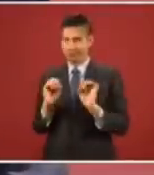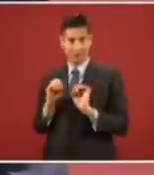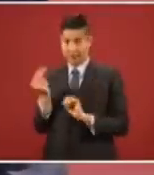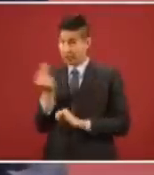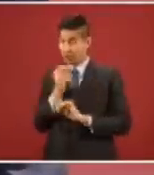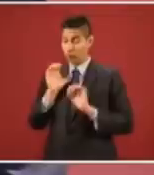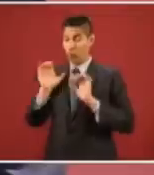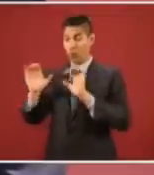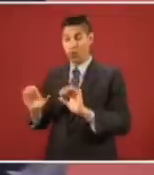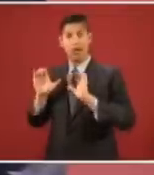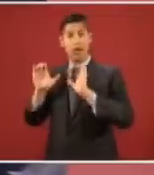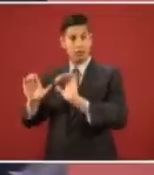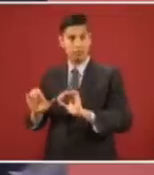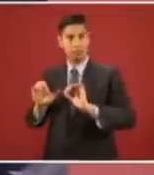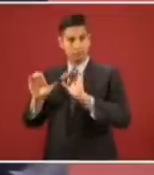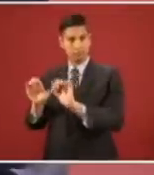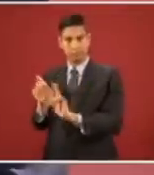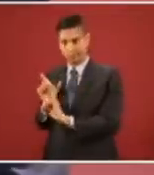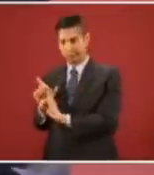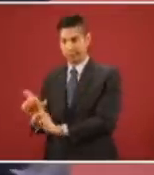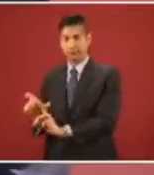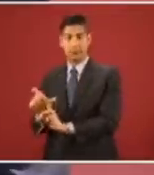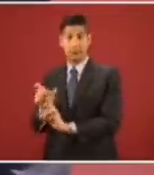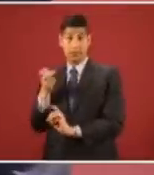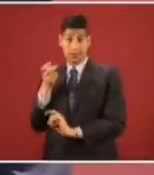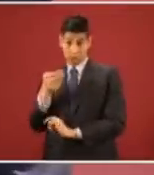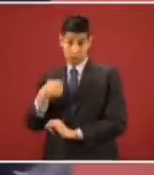Estamos trabajando con ese propósito